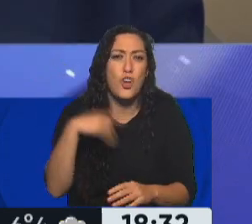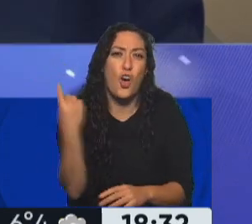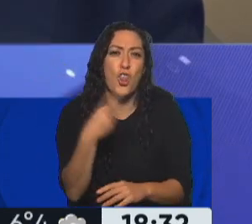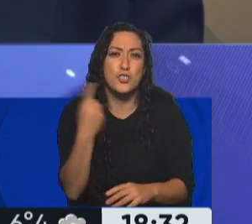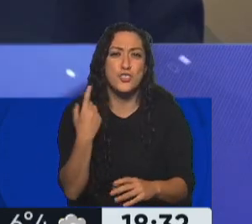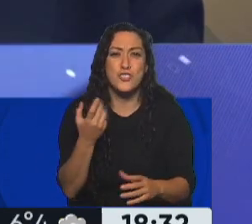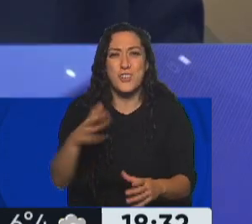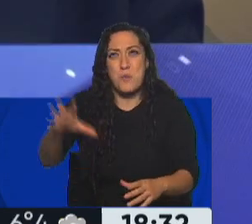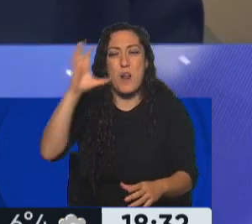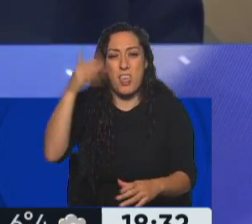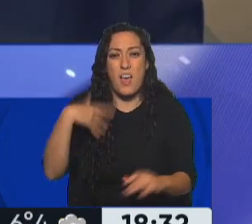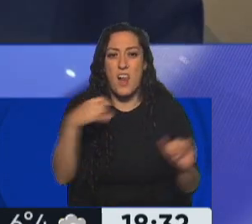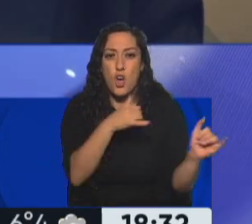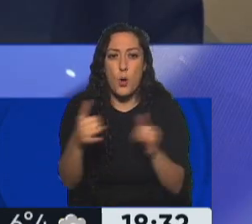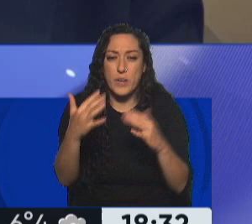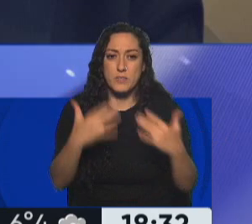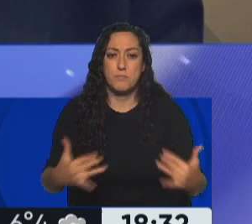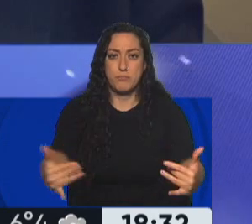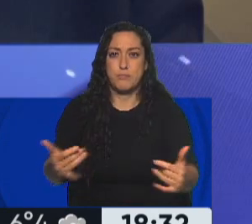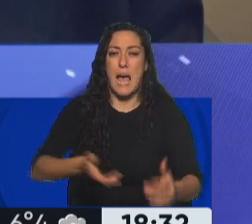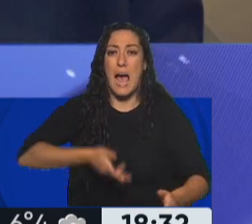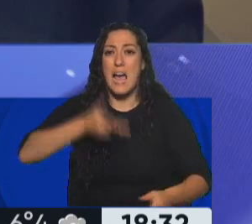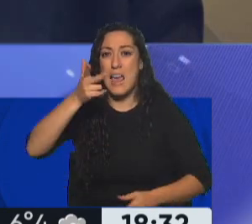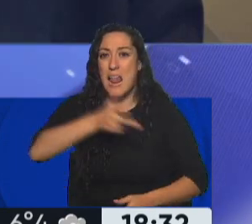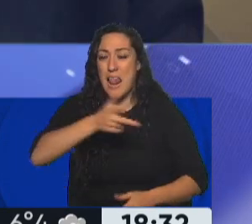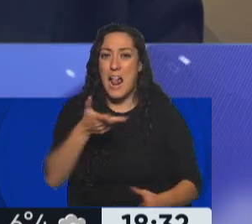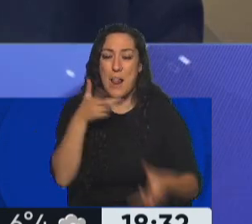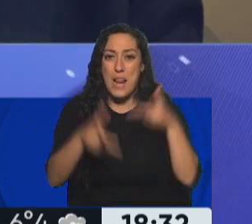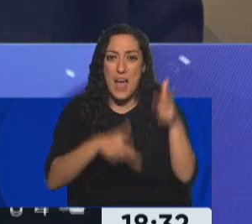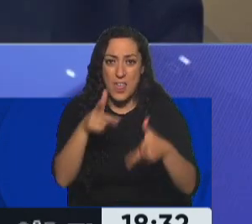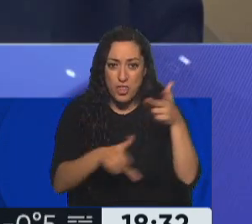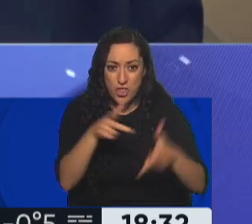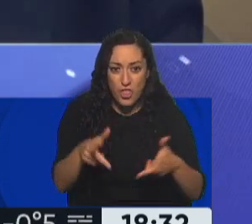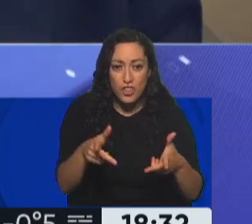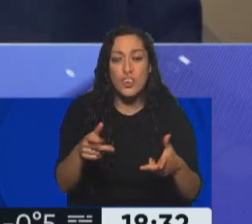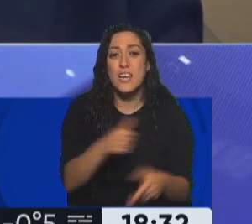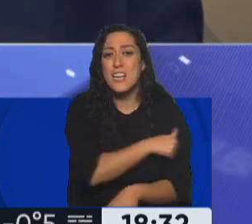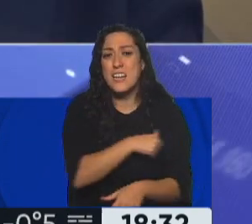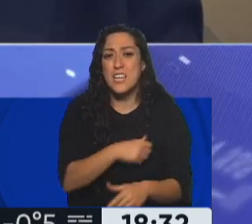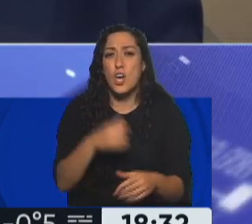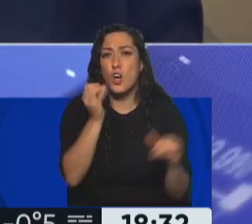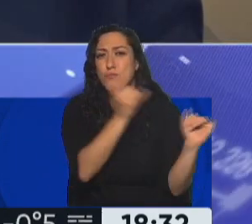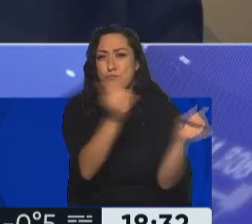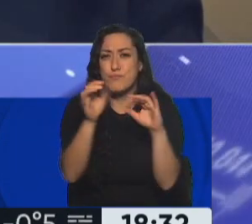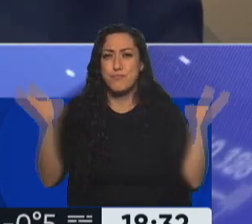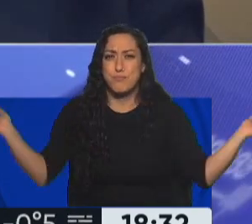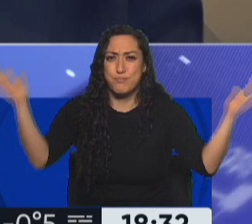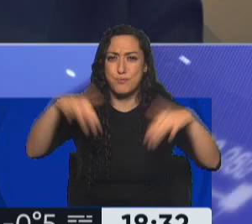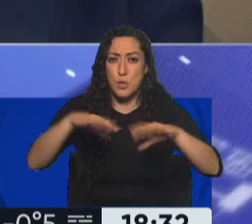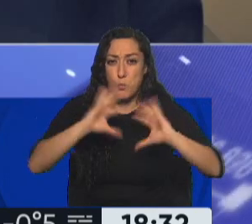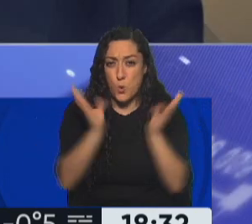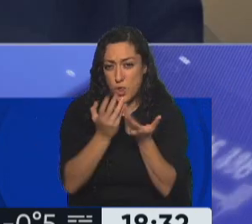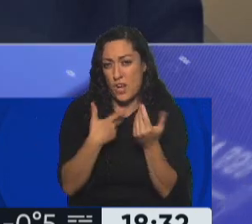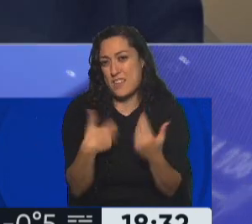los jóvenes. Estaba una iglesia allí en Río de Janeiro llena de jóvenes de diferentes partes del mundo, argentinos